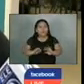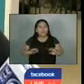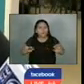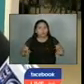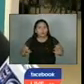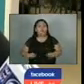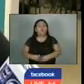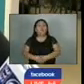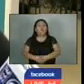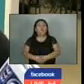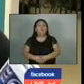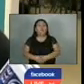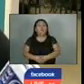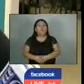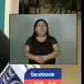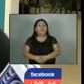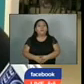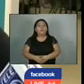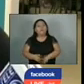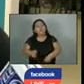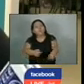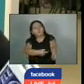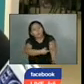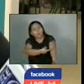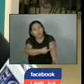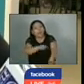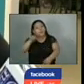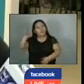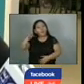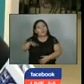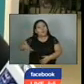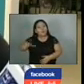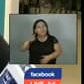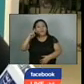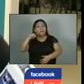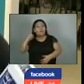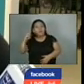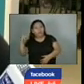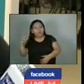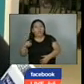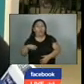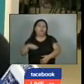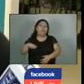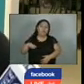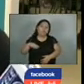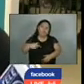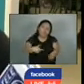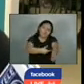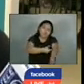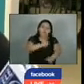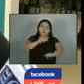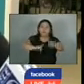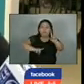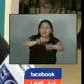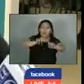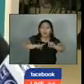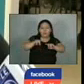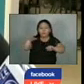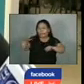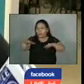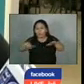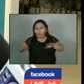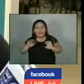Blum, en el Hospital en Santa Tecla, San Rafael, y el San Juan de Dios en Santa Ana, en las